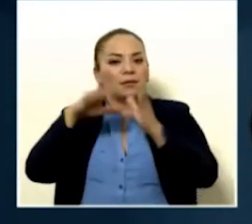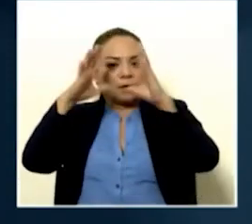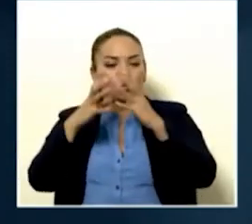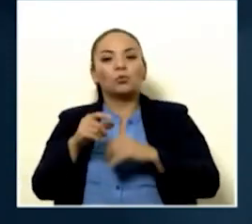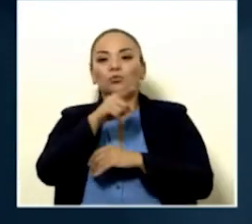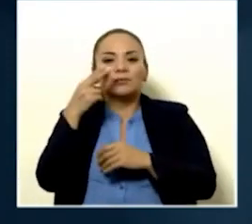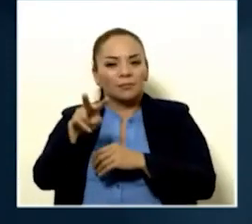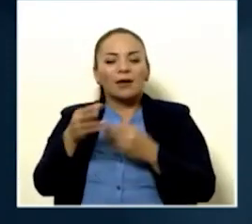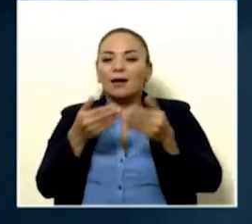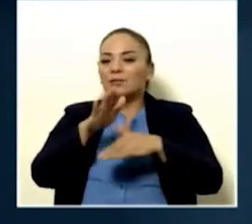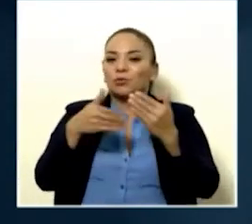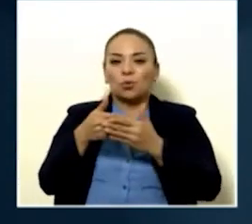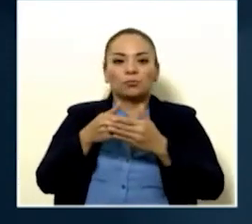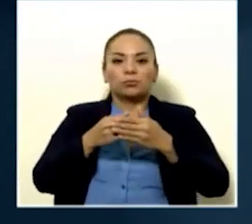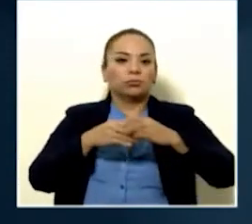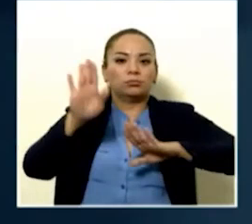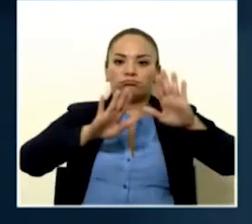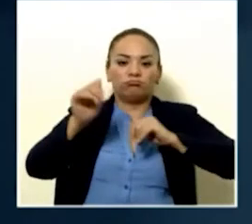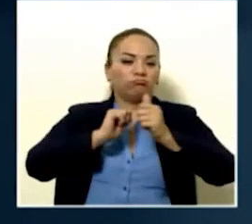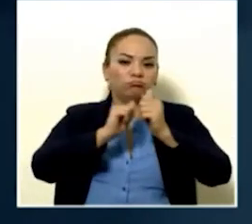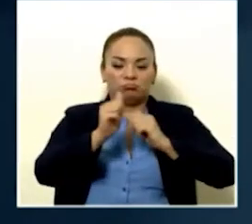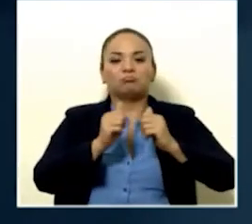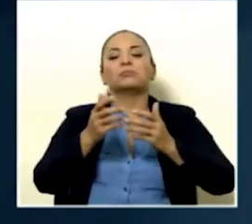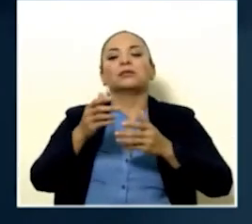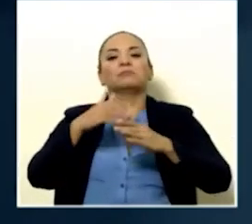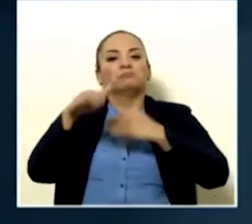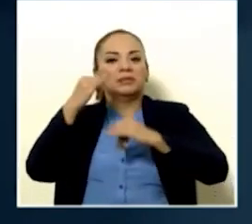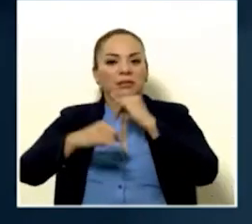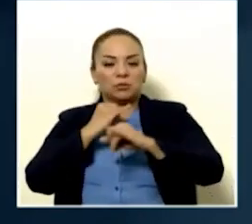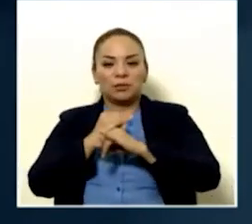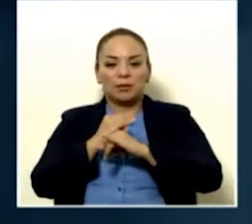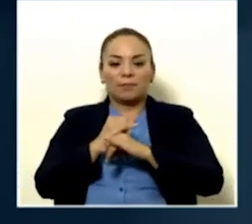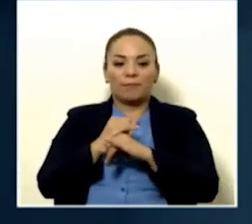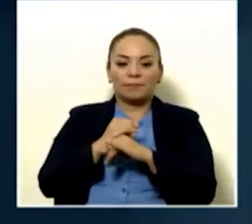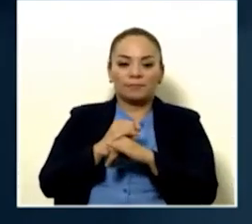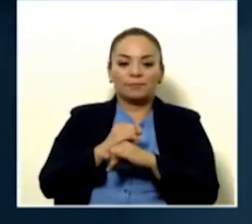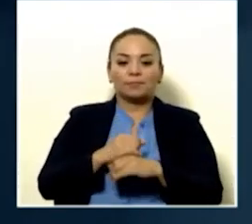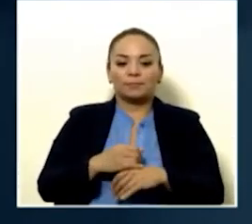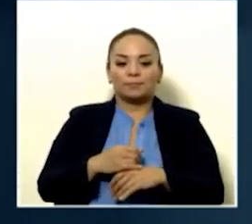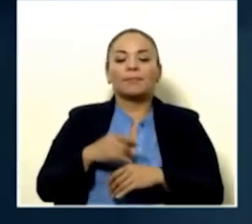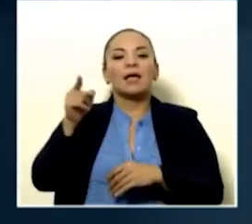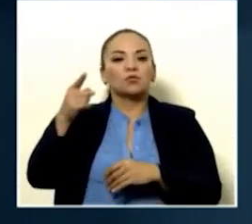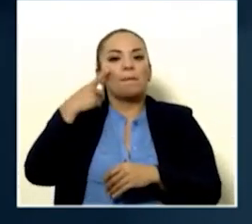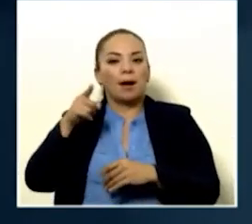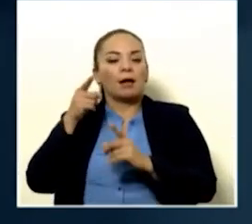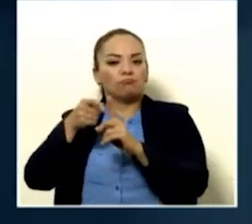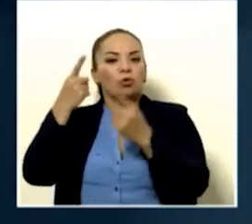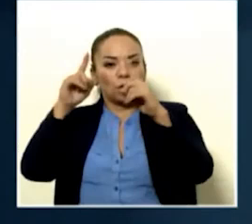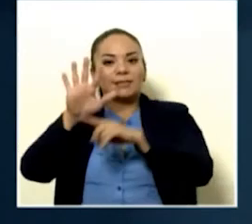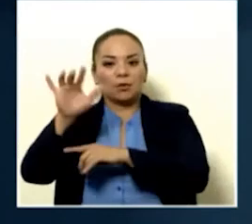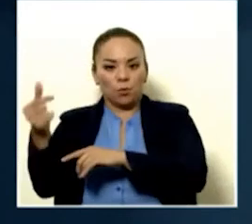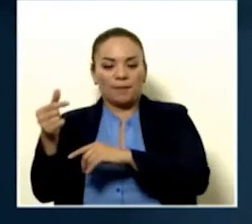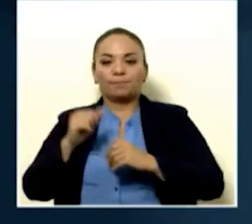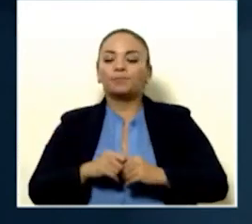usted ve en casi todas las licitaciones a nivel internacional. Y ya es para 5G. Correcto, para 5G.